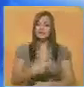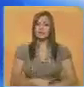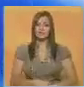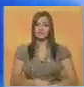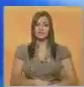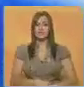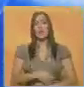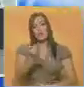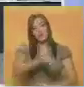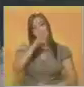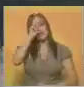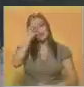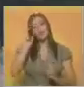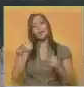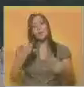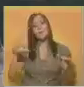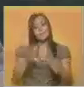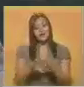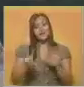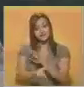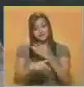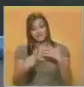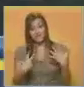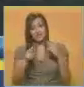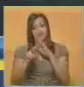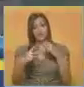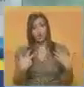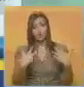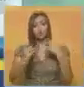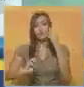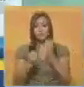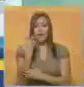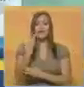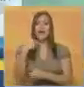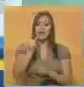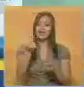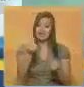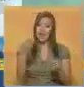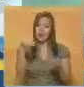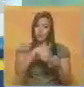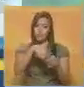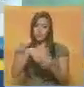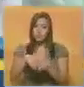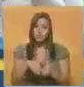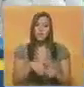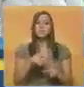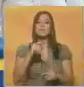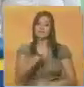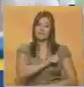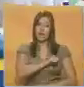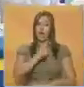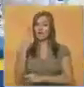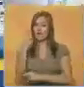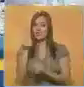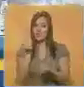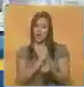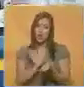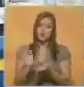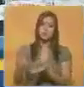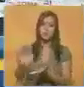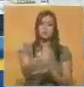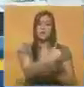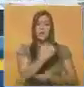tardes, así es, este martes y miércoles 17 y 18 de mayo se llevará a cabo un botellazo en los municipios Chacao y Baruta para recoger fondos